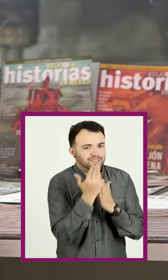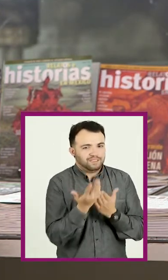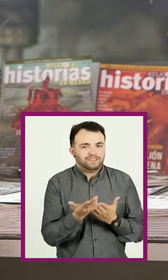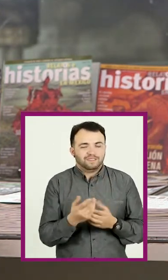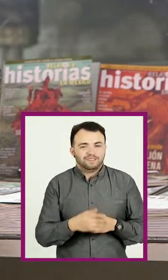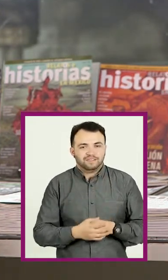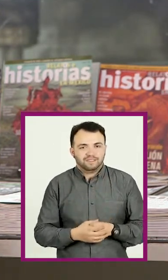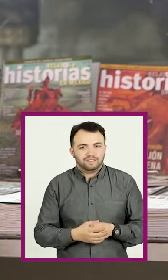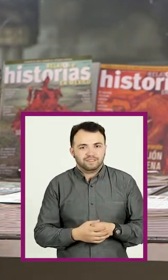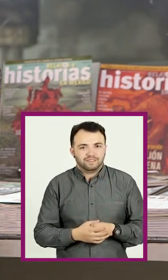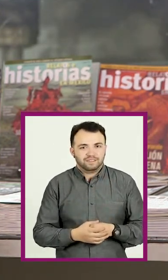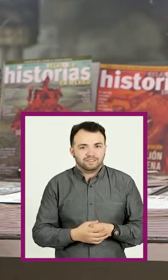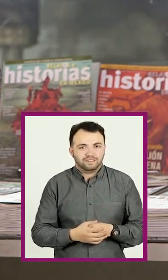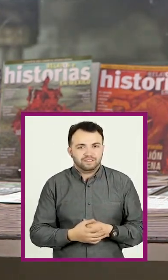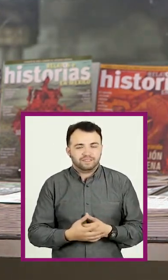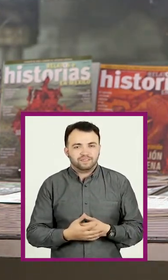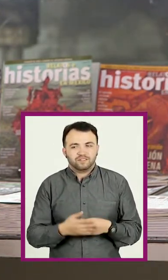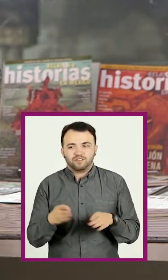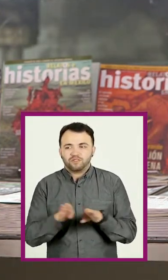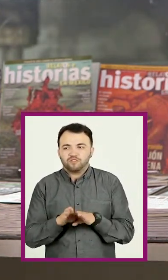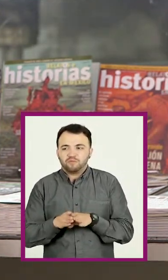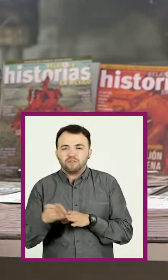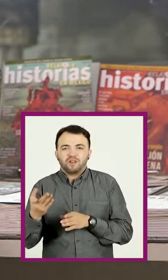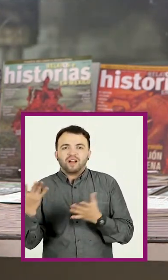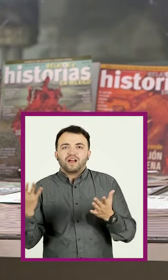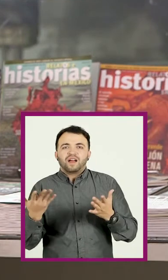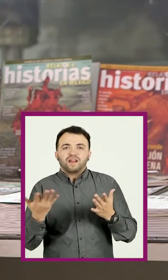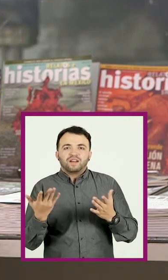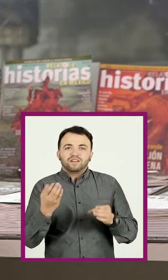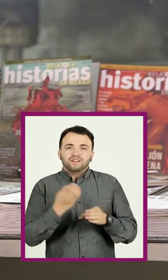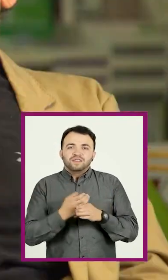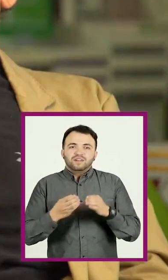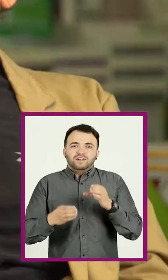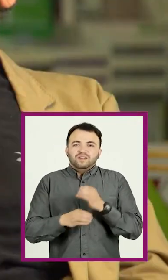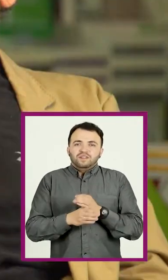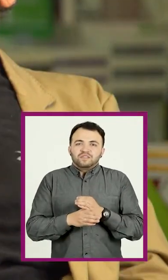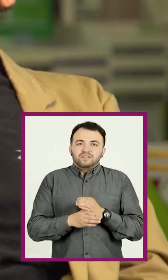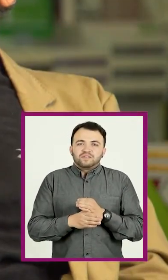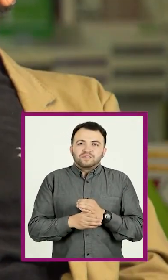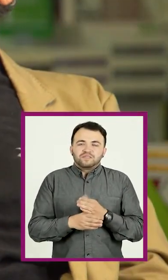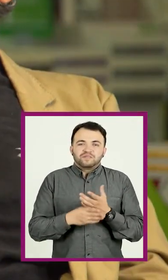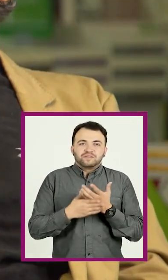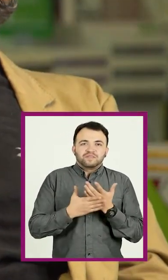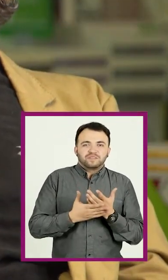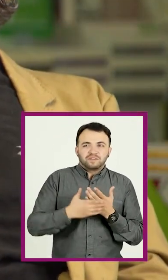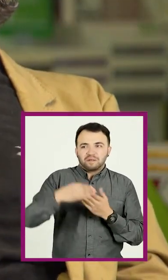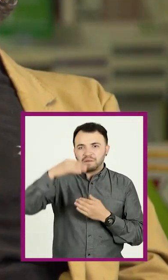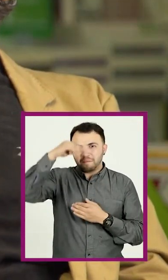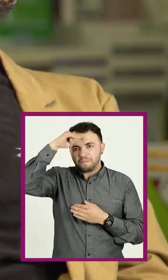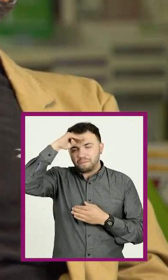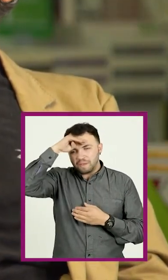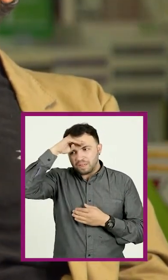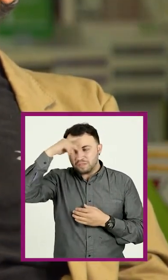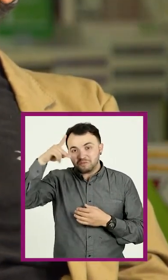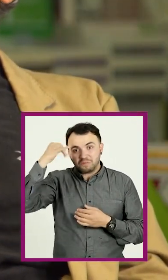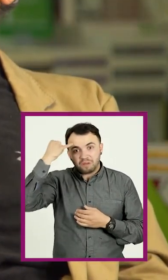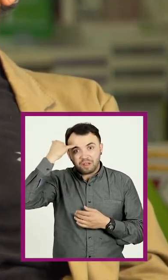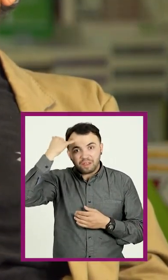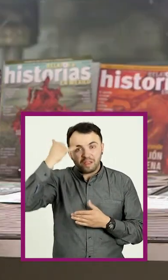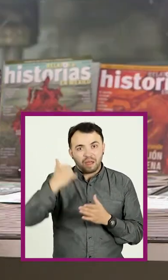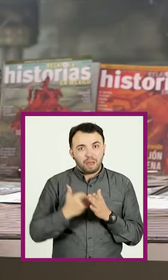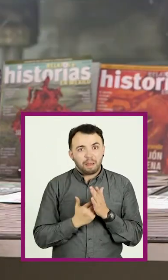Kant llama dogmatismo y dogmatismo y... Metafísica dogmática. Empirismo